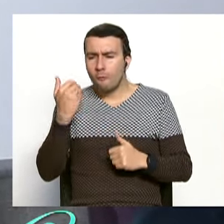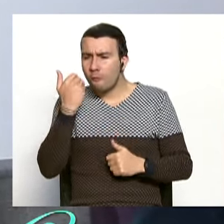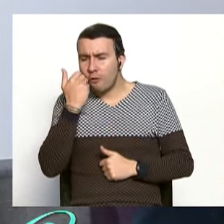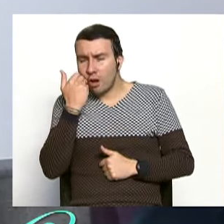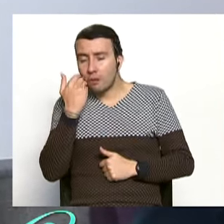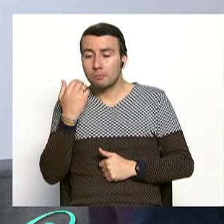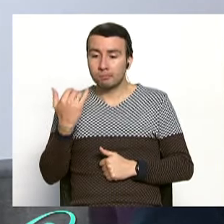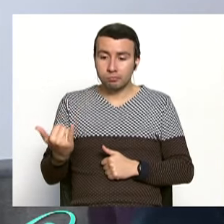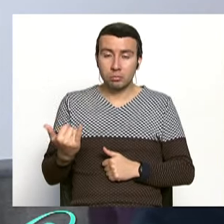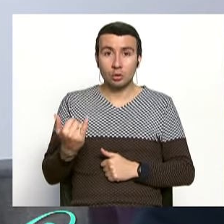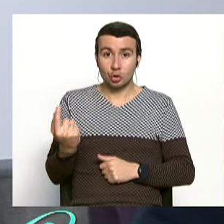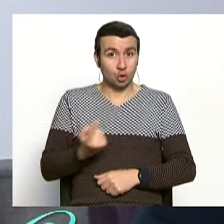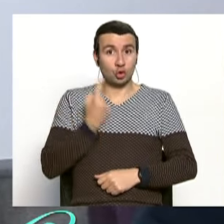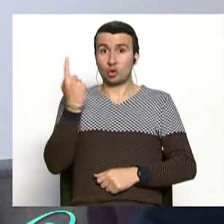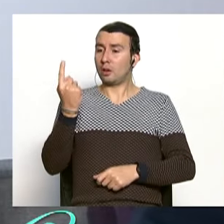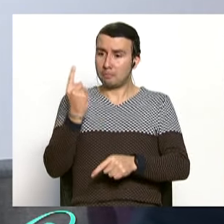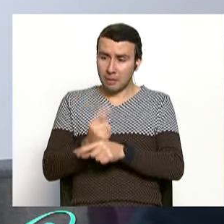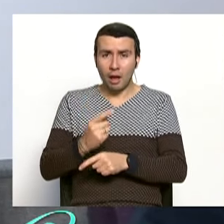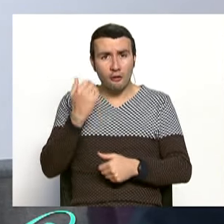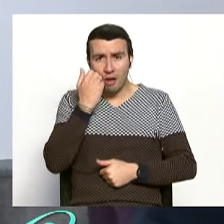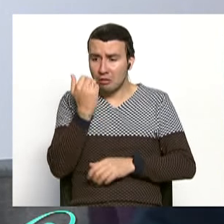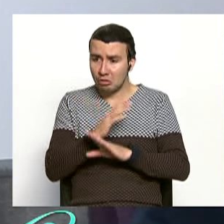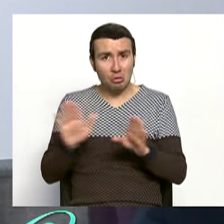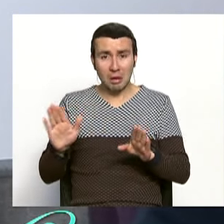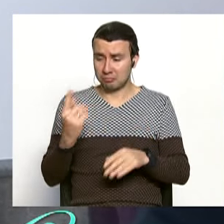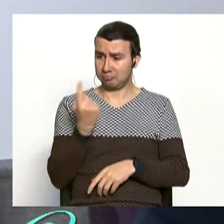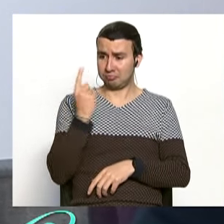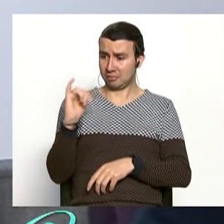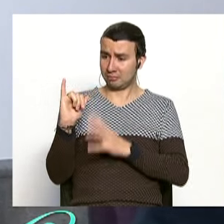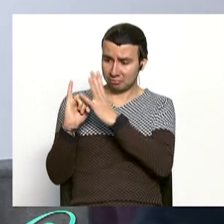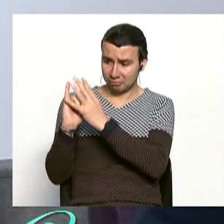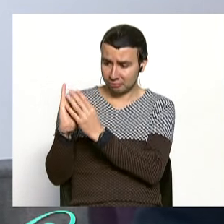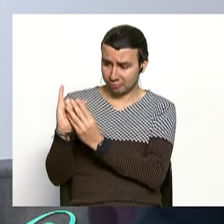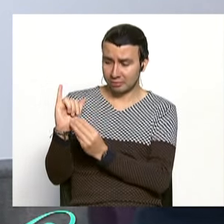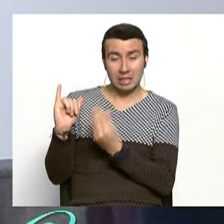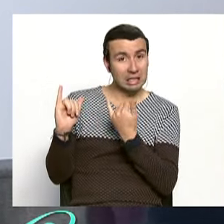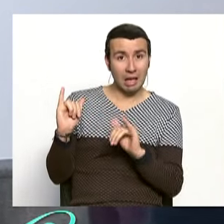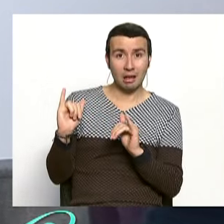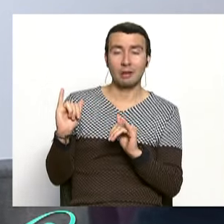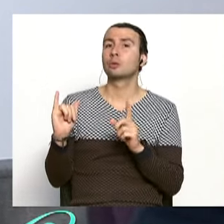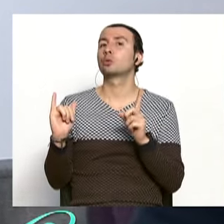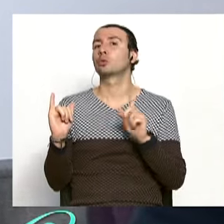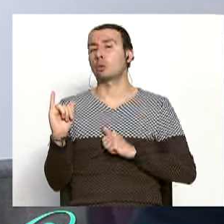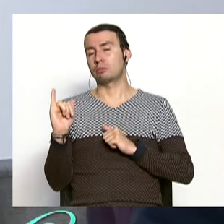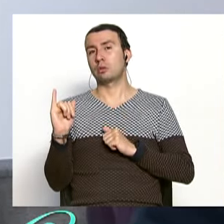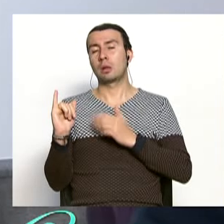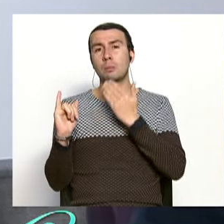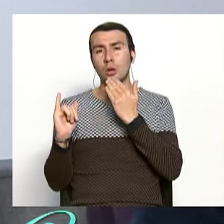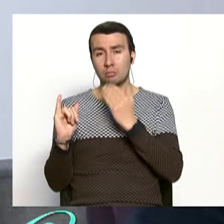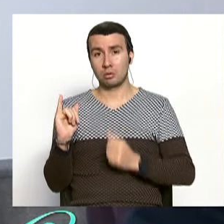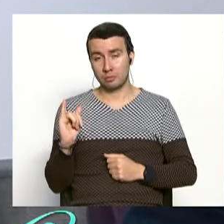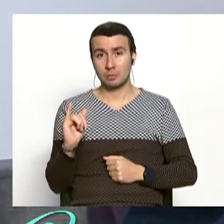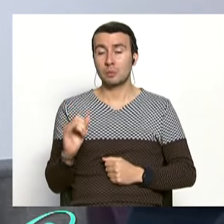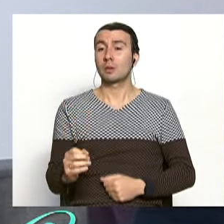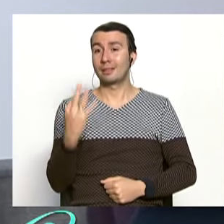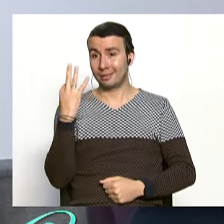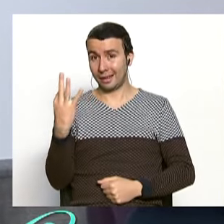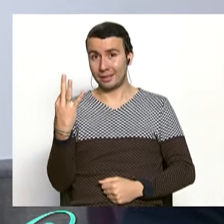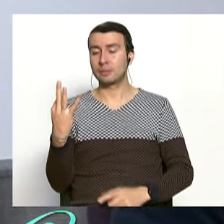se presente sola eh en nuestras pacientes solamente una de cada tres tiene endometriosis como